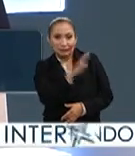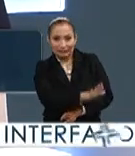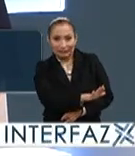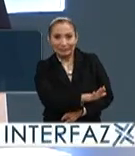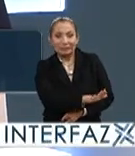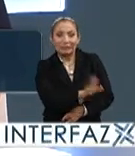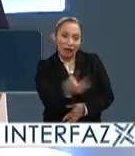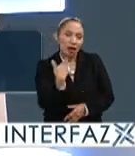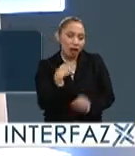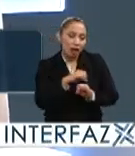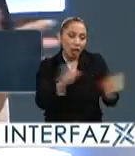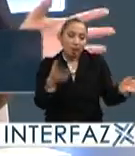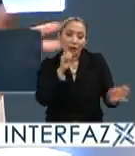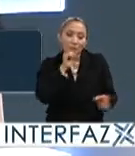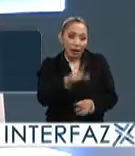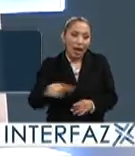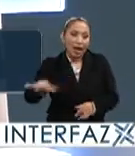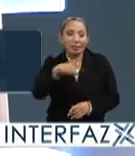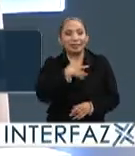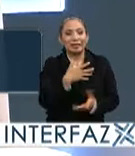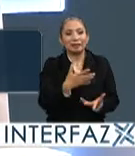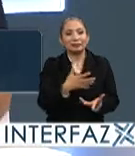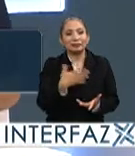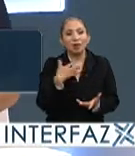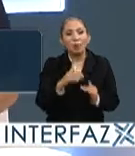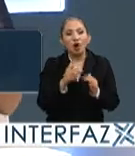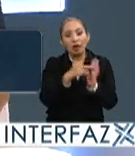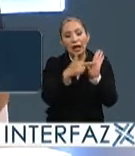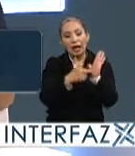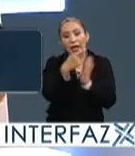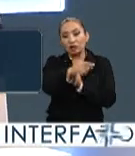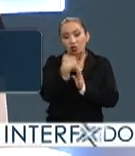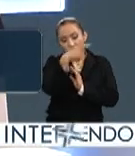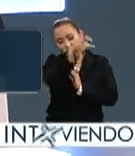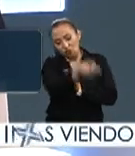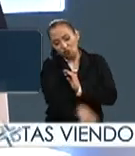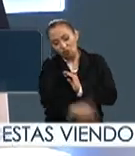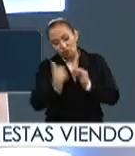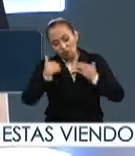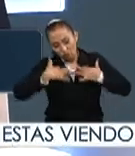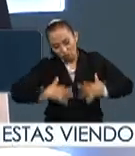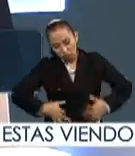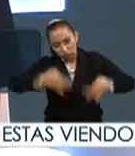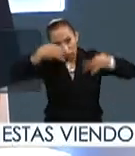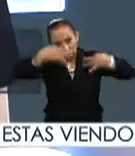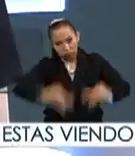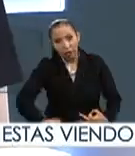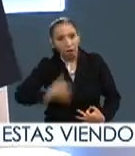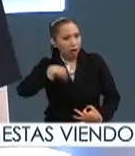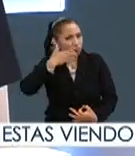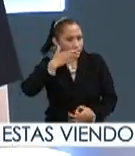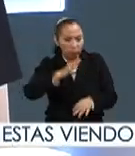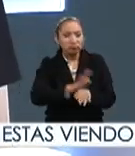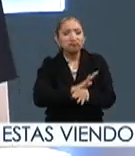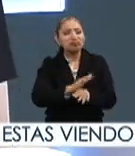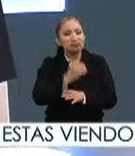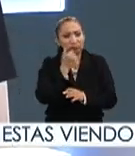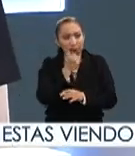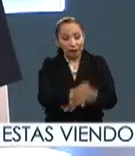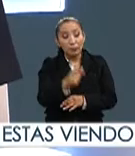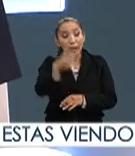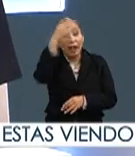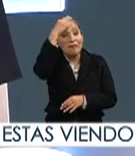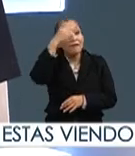varones, y con ellos pues, también tenemos ciertos lineamientos de su presentación, etcétera, pero se ha sido muy benéfico porque